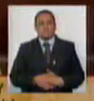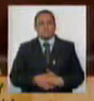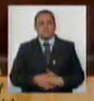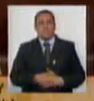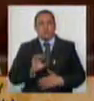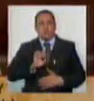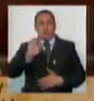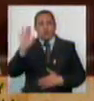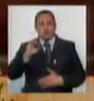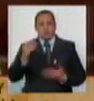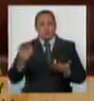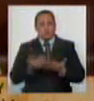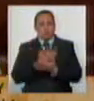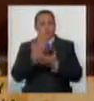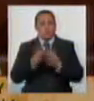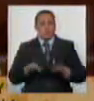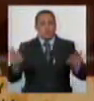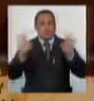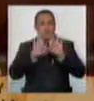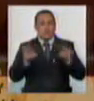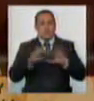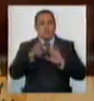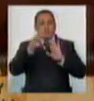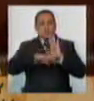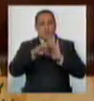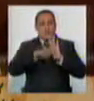Otro aspecto relevante en el programa